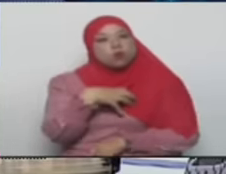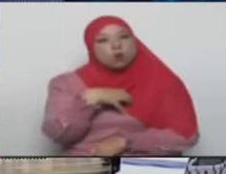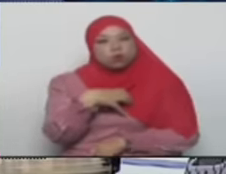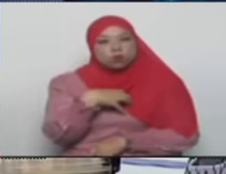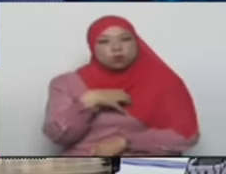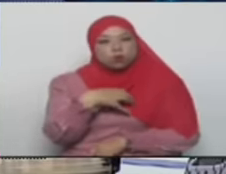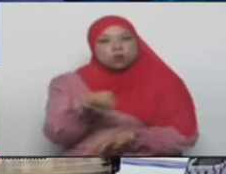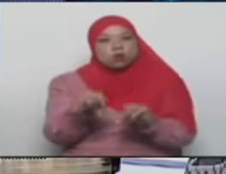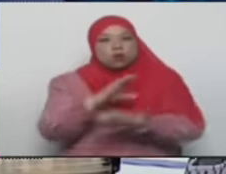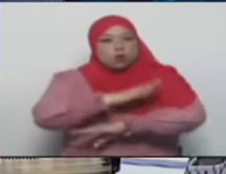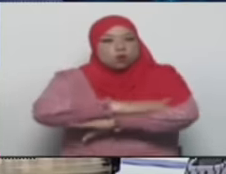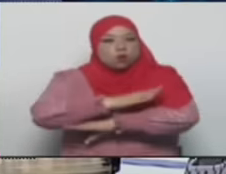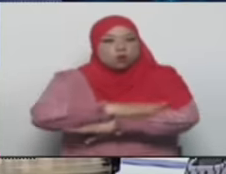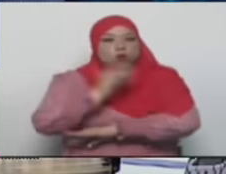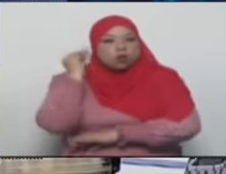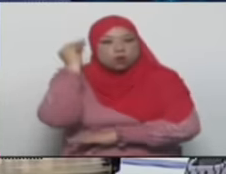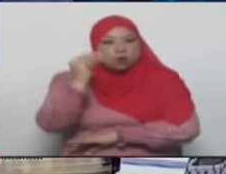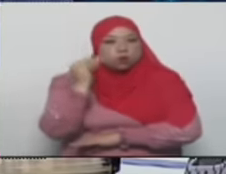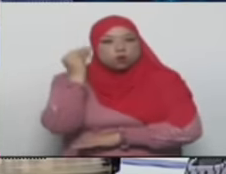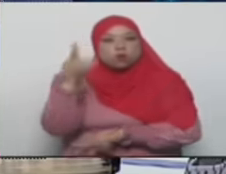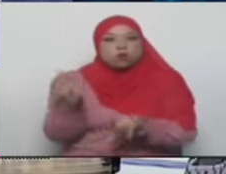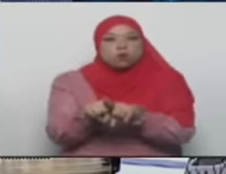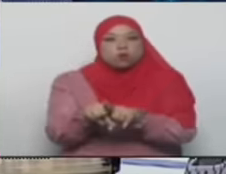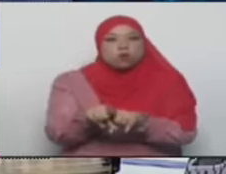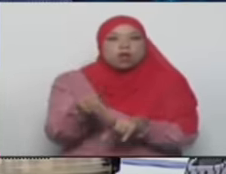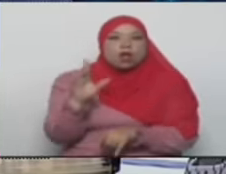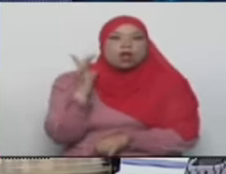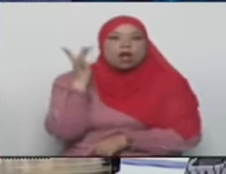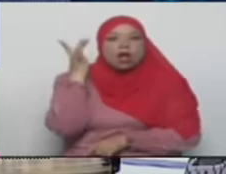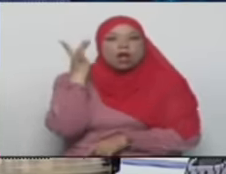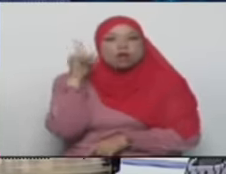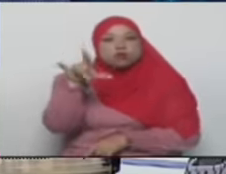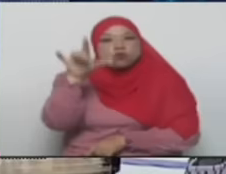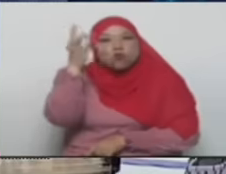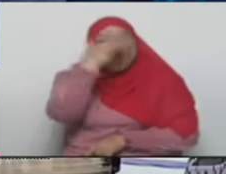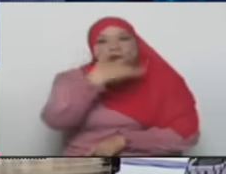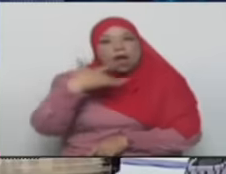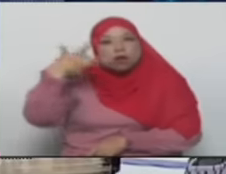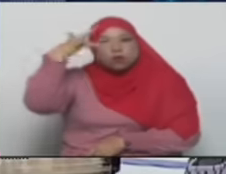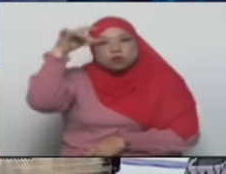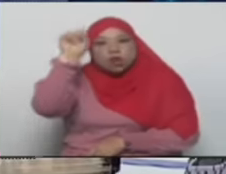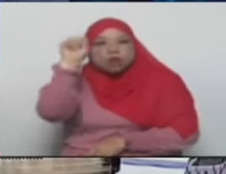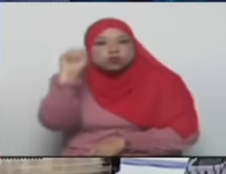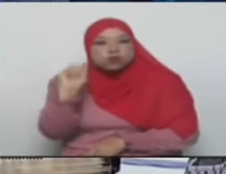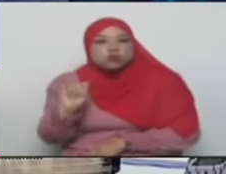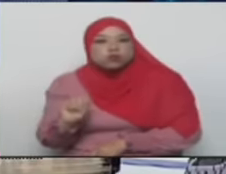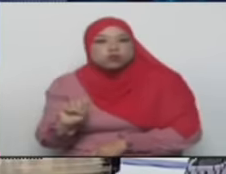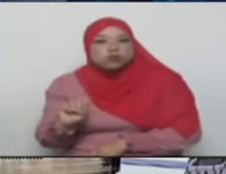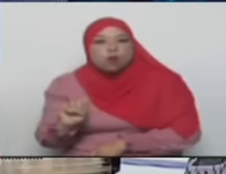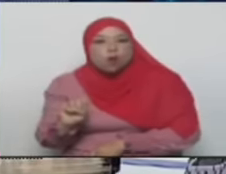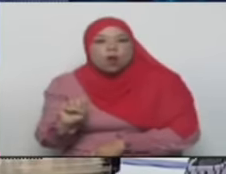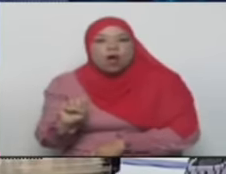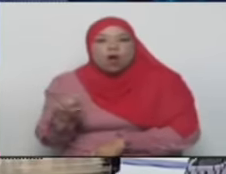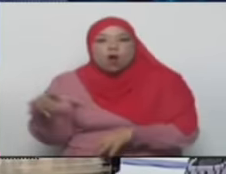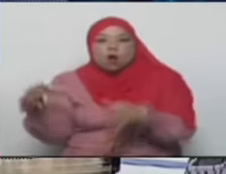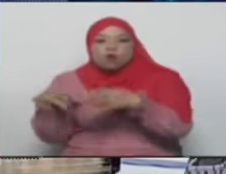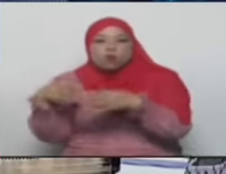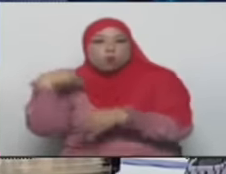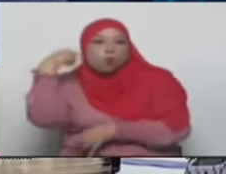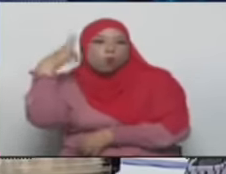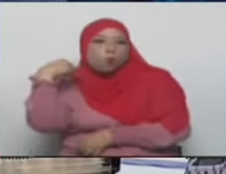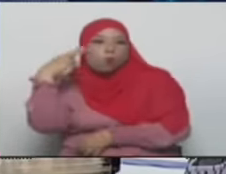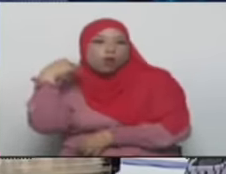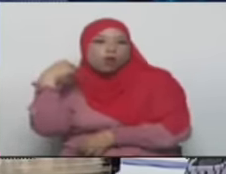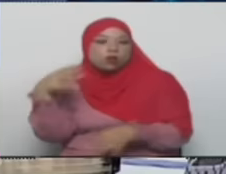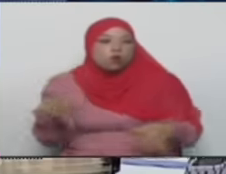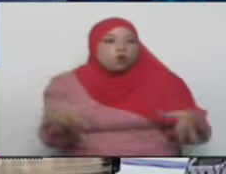es educado en la ideología del apartheid en Sudáfrica. Quizás ustedes no recuerdan qué es eso. El apartheid fue el último